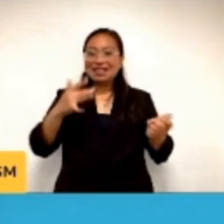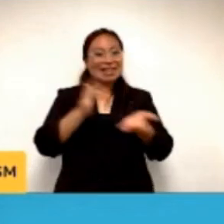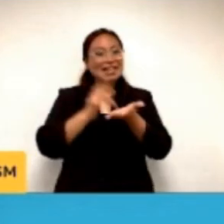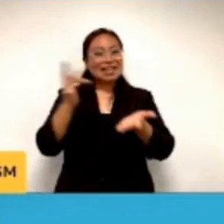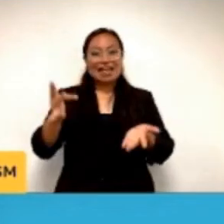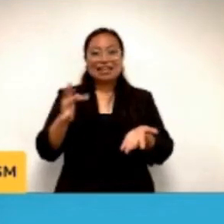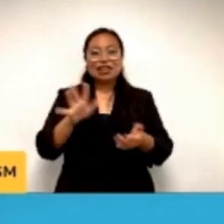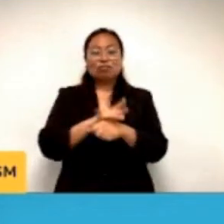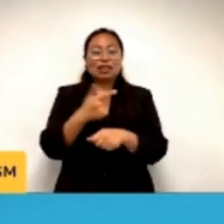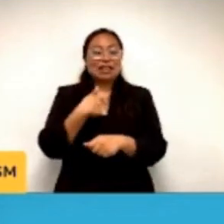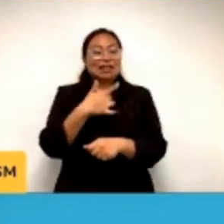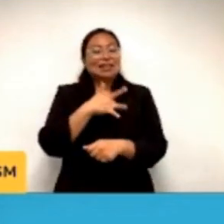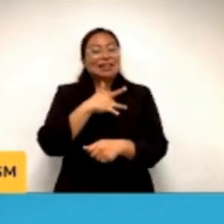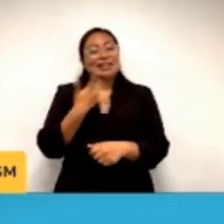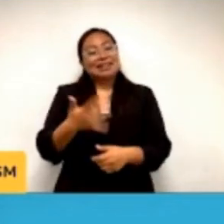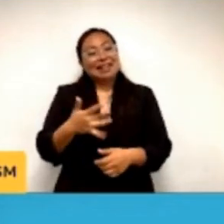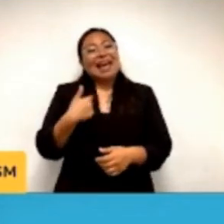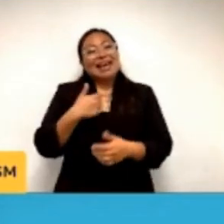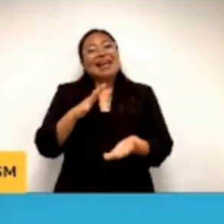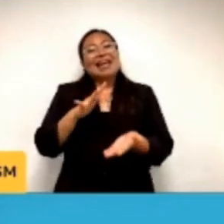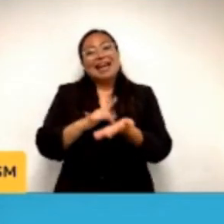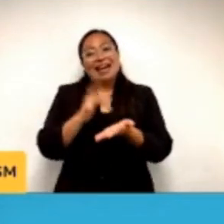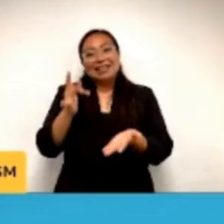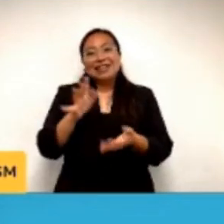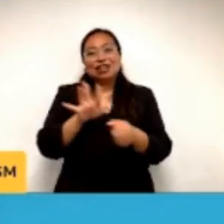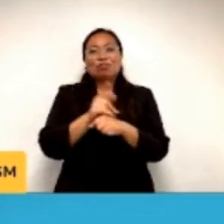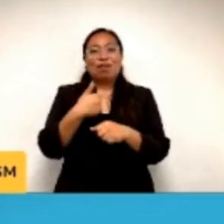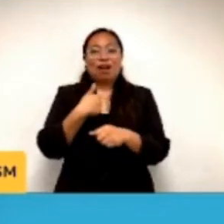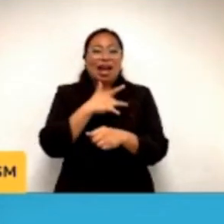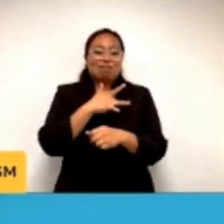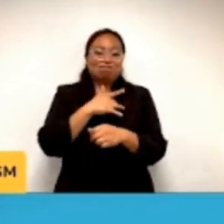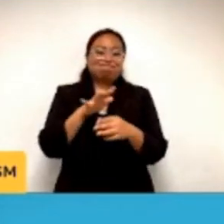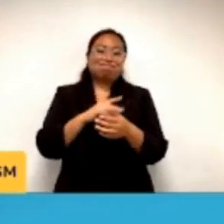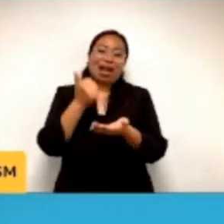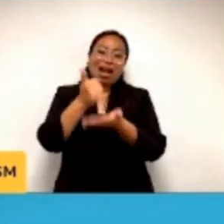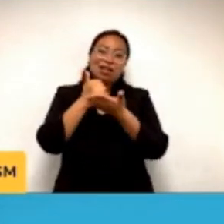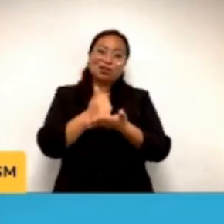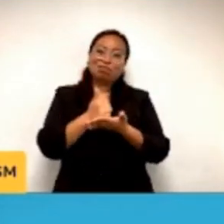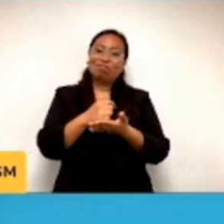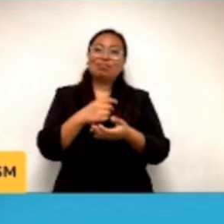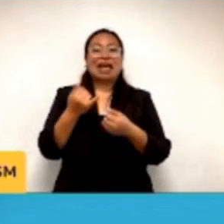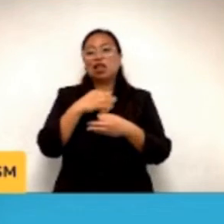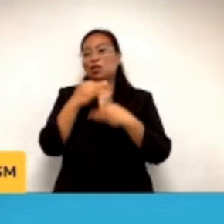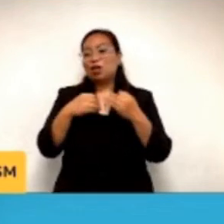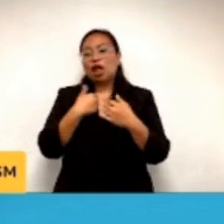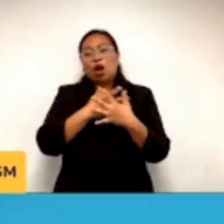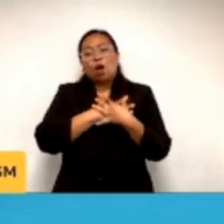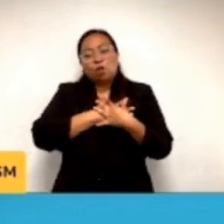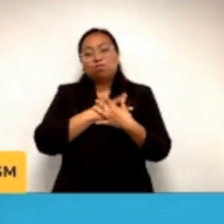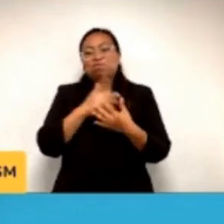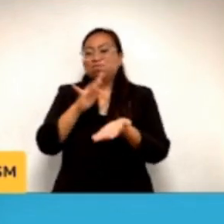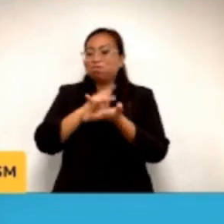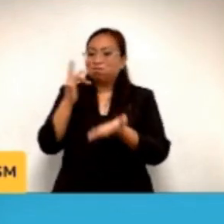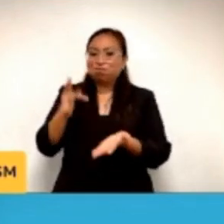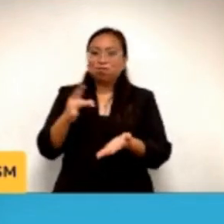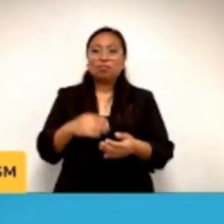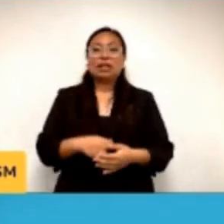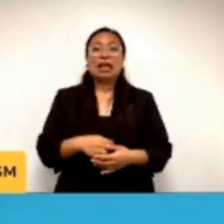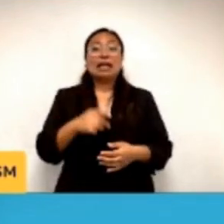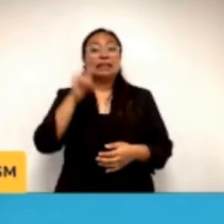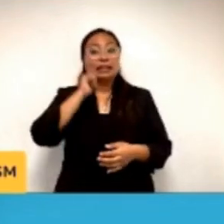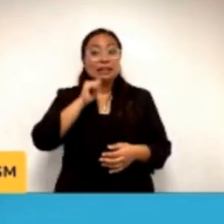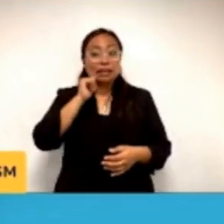llega muy, muy lejos y habla también muy bien de ti como líder. Y para mí algo bien importante es darle crédito a